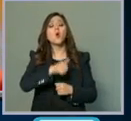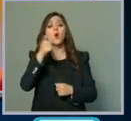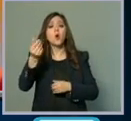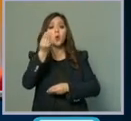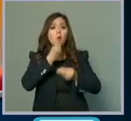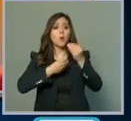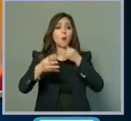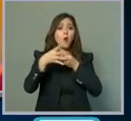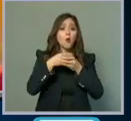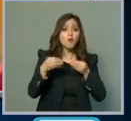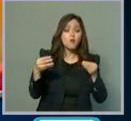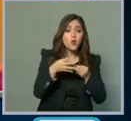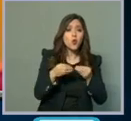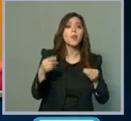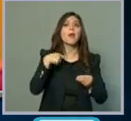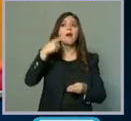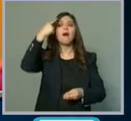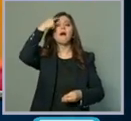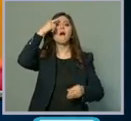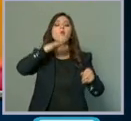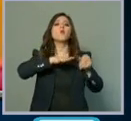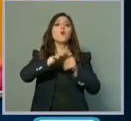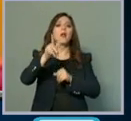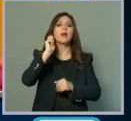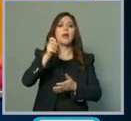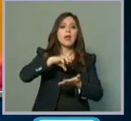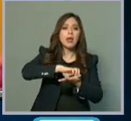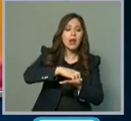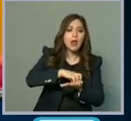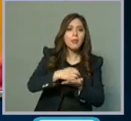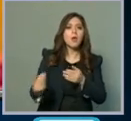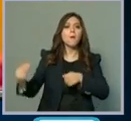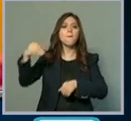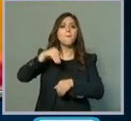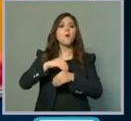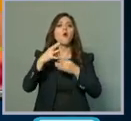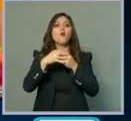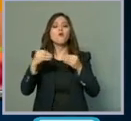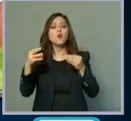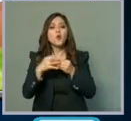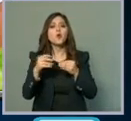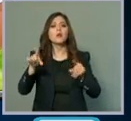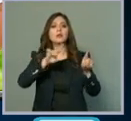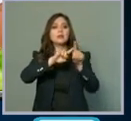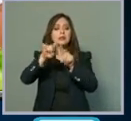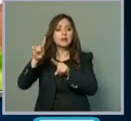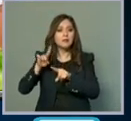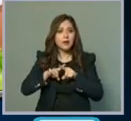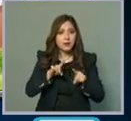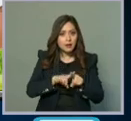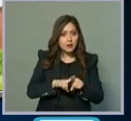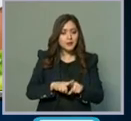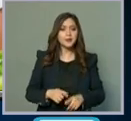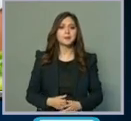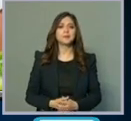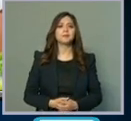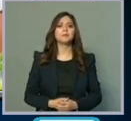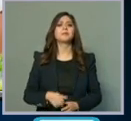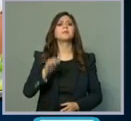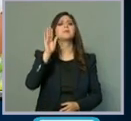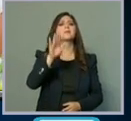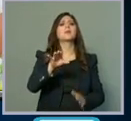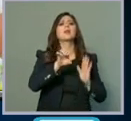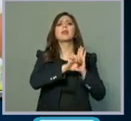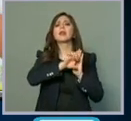con combinaciones que sean también divertidas, ¿no? Gelatinas con frutas, cosas así, ¿no? Y podemos buscarlo también al comprar. Alicia, y por ejemplo, obviamente